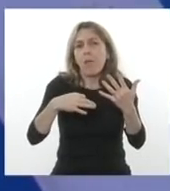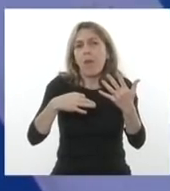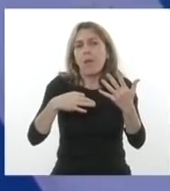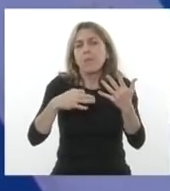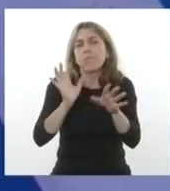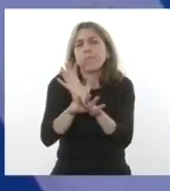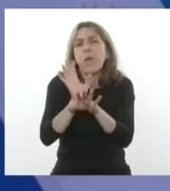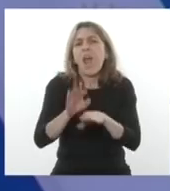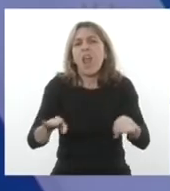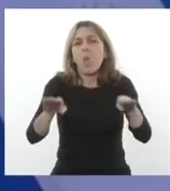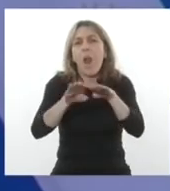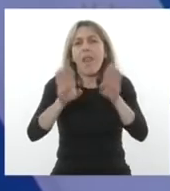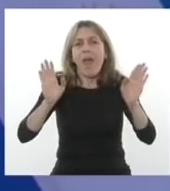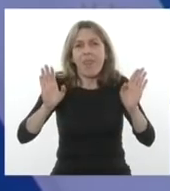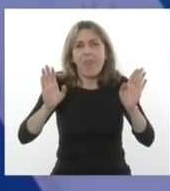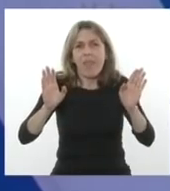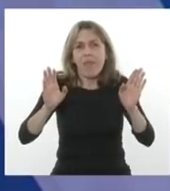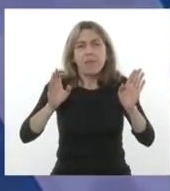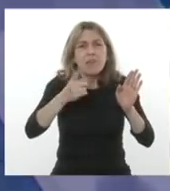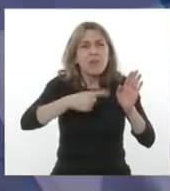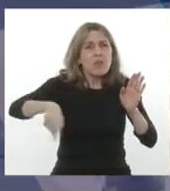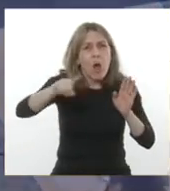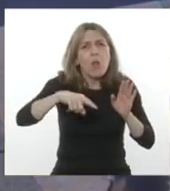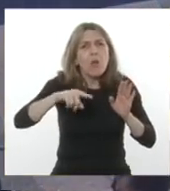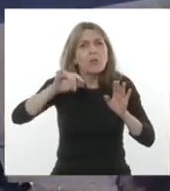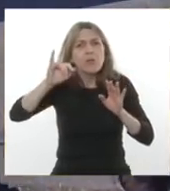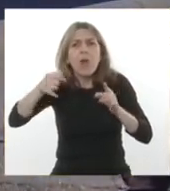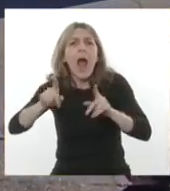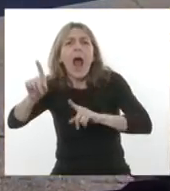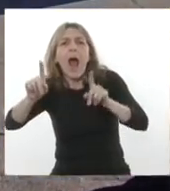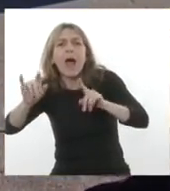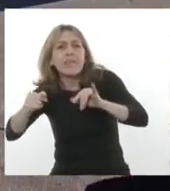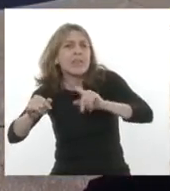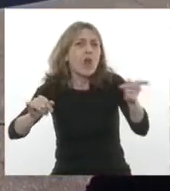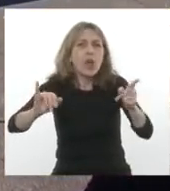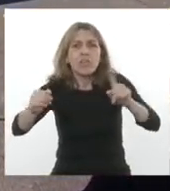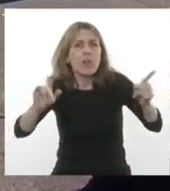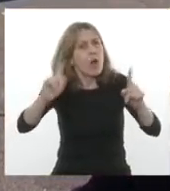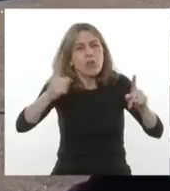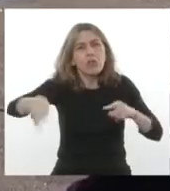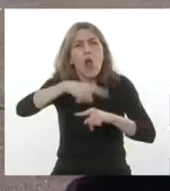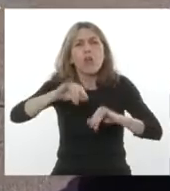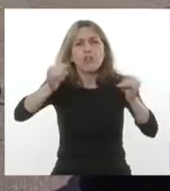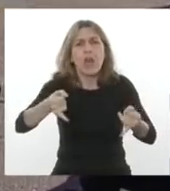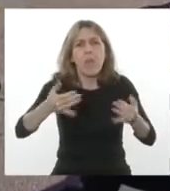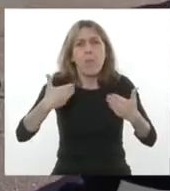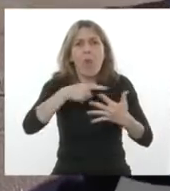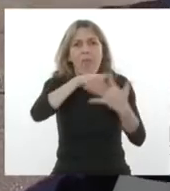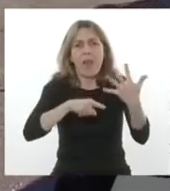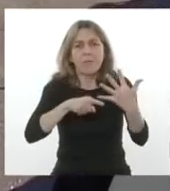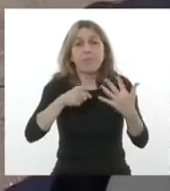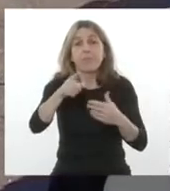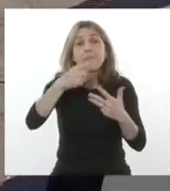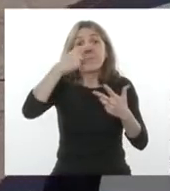Igualdad. Que todos tengan las mismas posibilidades. Finalmente,